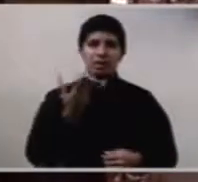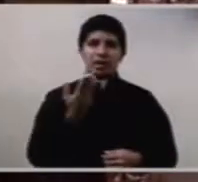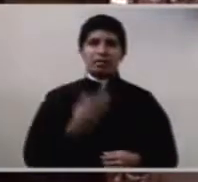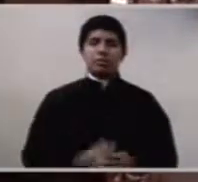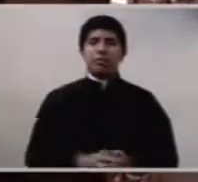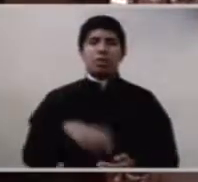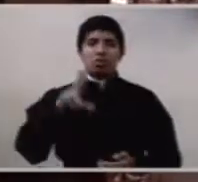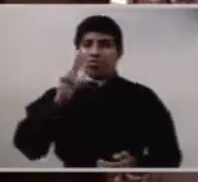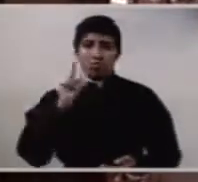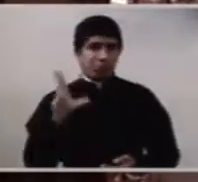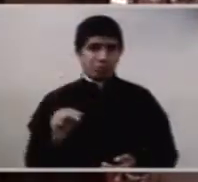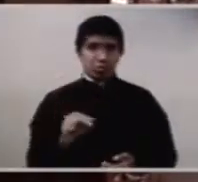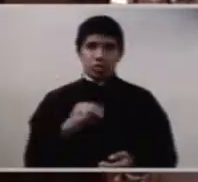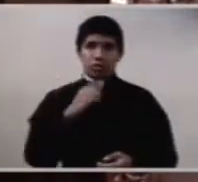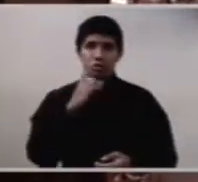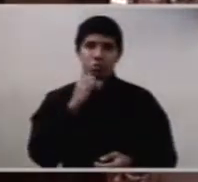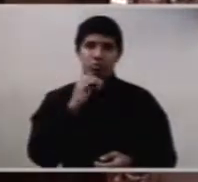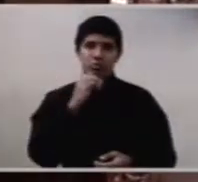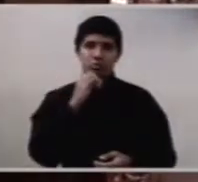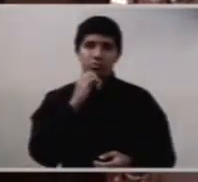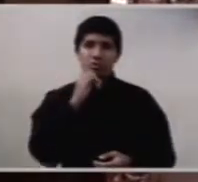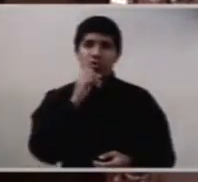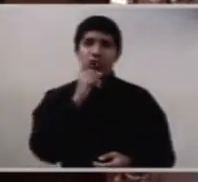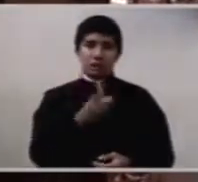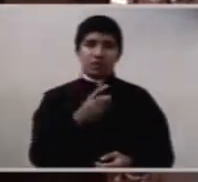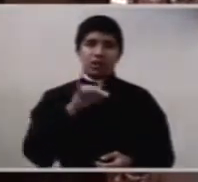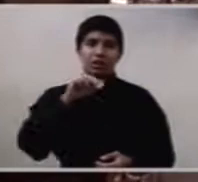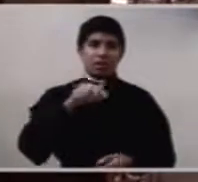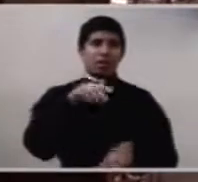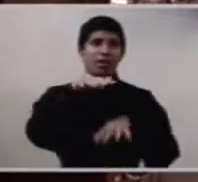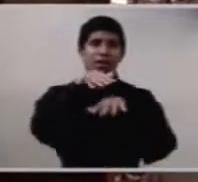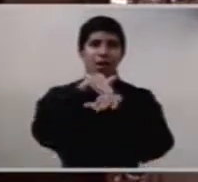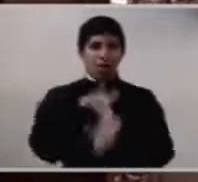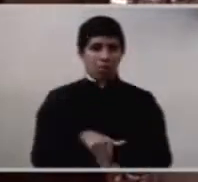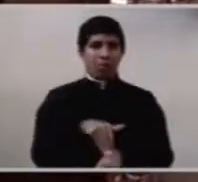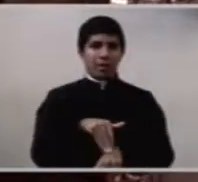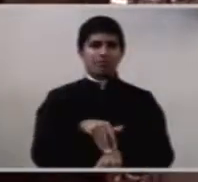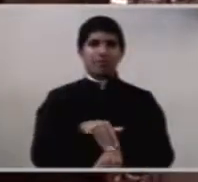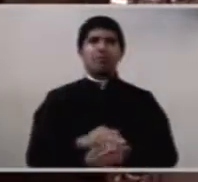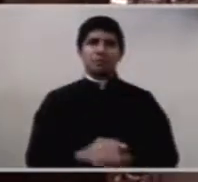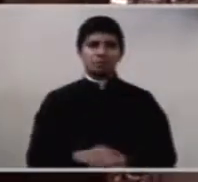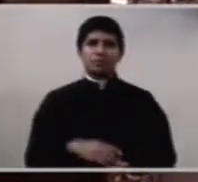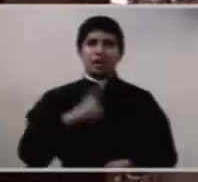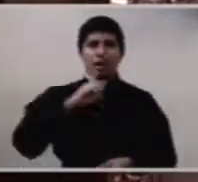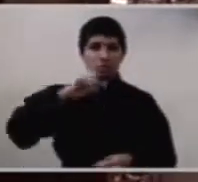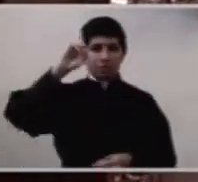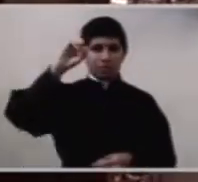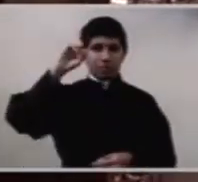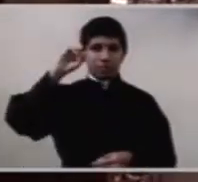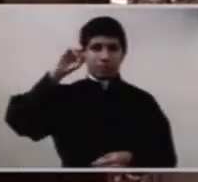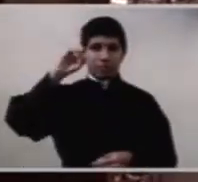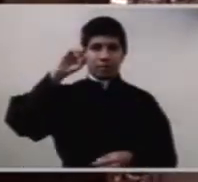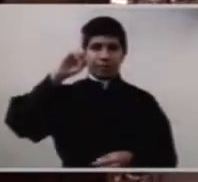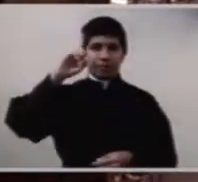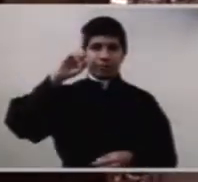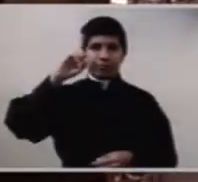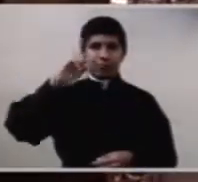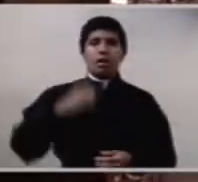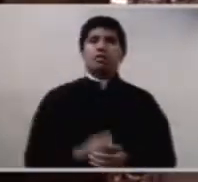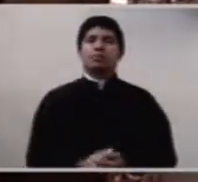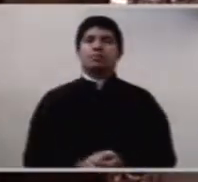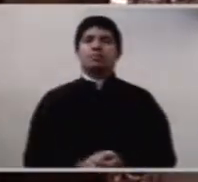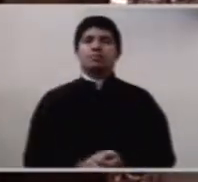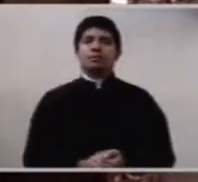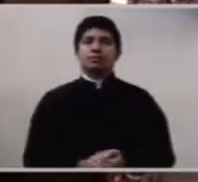que hagamos lo que Él nos está pidiendo. De manera que si hemos sido incongruentes en nuestra vida,